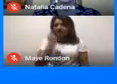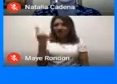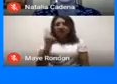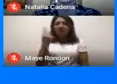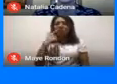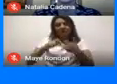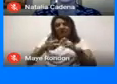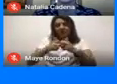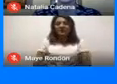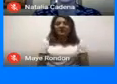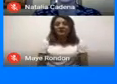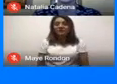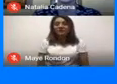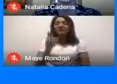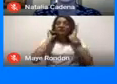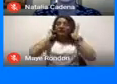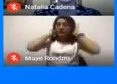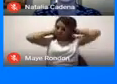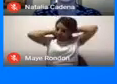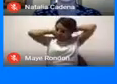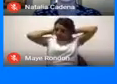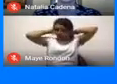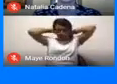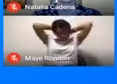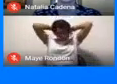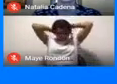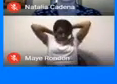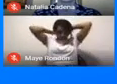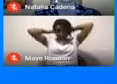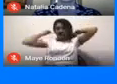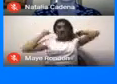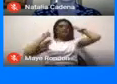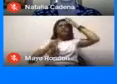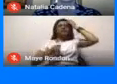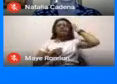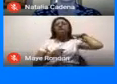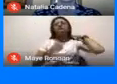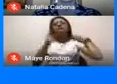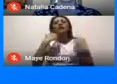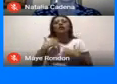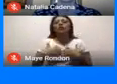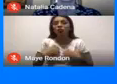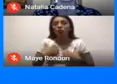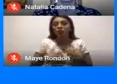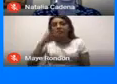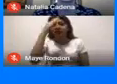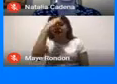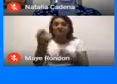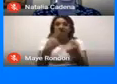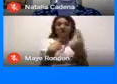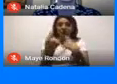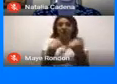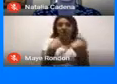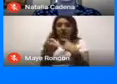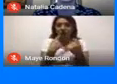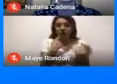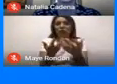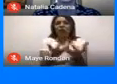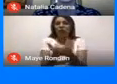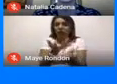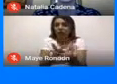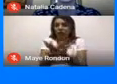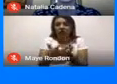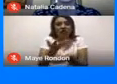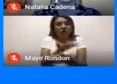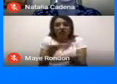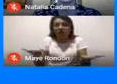problema. También quiero invitarlos a que nos escriban sus inquietudes, sus preguntas, sugerencias, todo lo que se